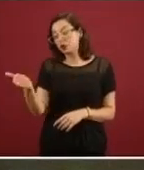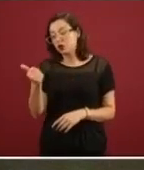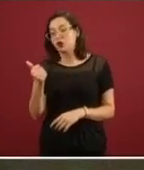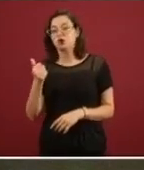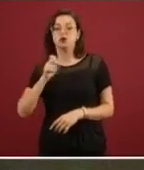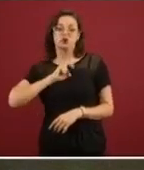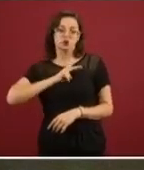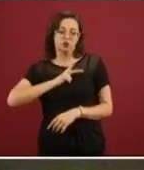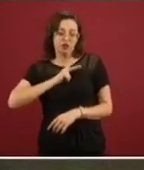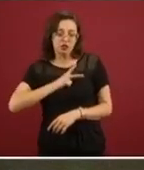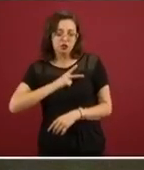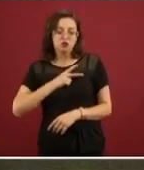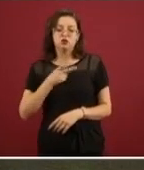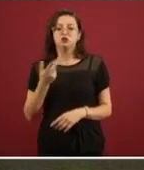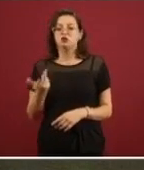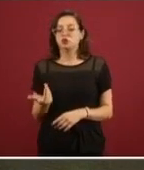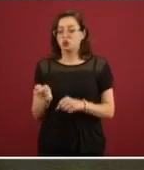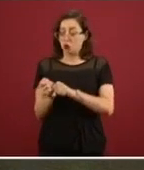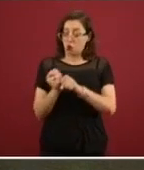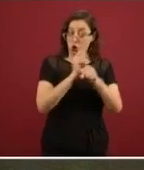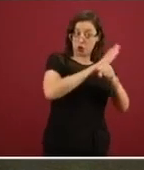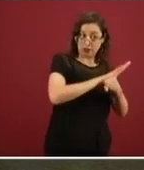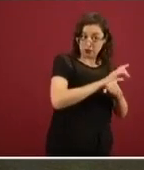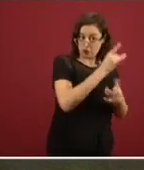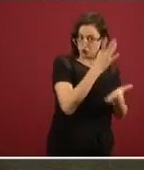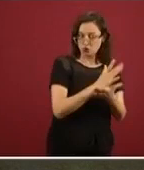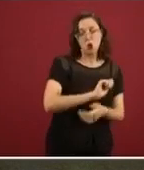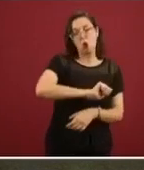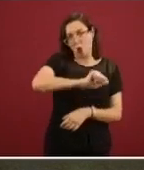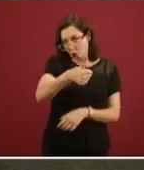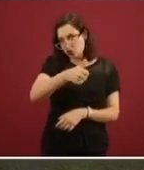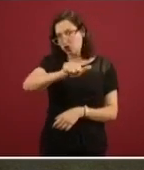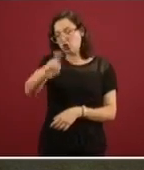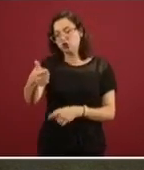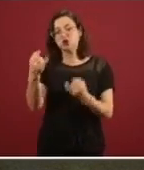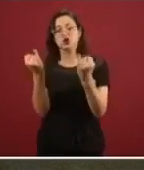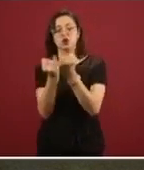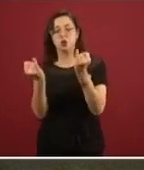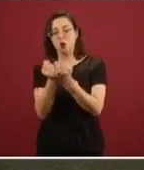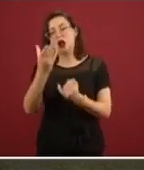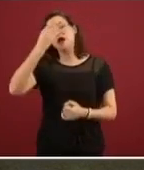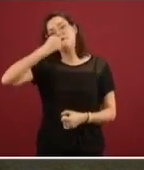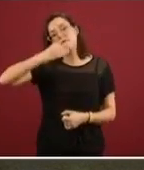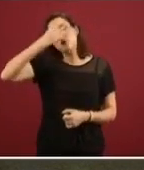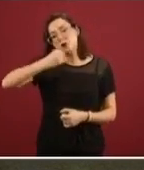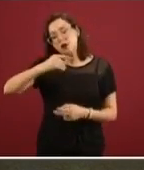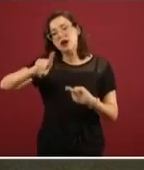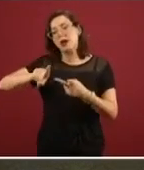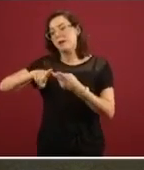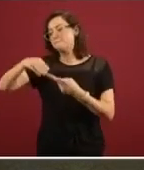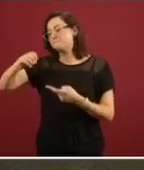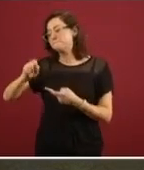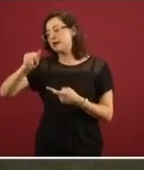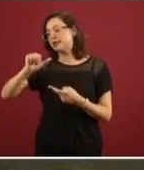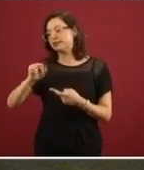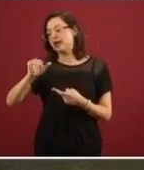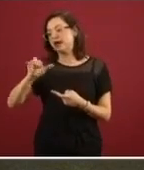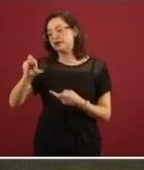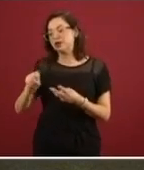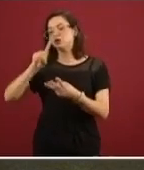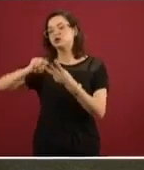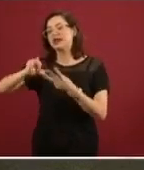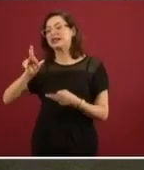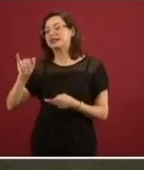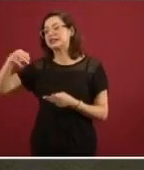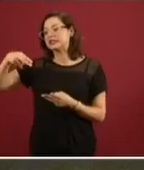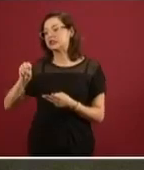no solamente los coronavirus, sino la influenza, por ejemplo, y el metaneumovirus y el rinovirus